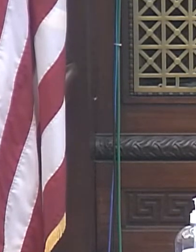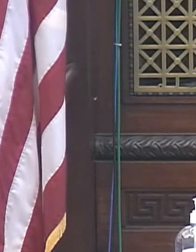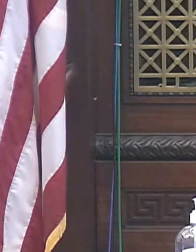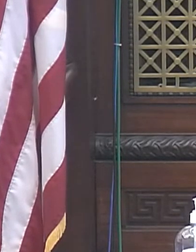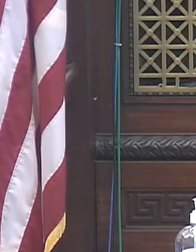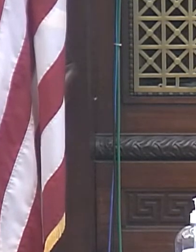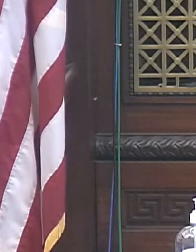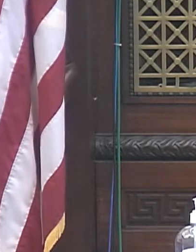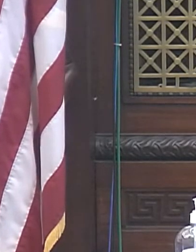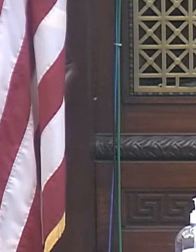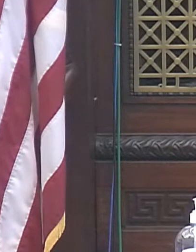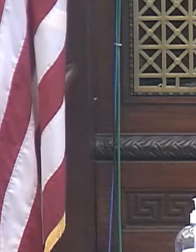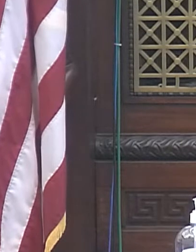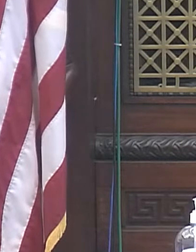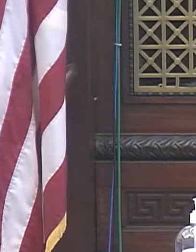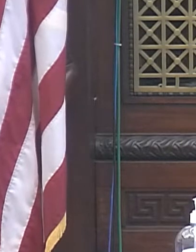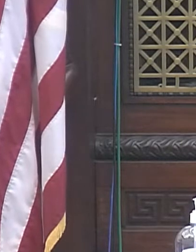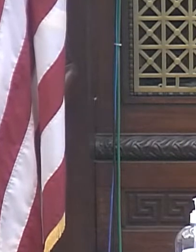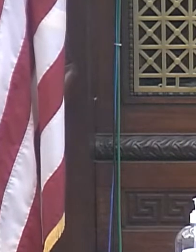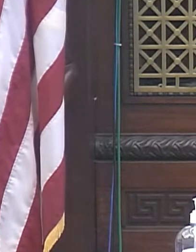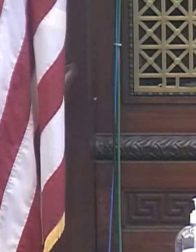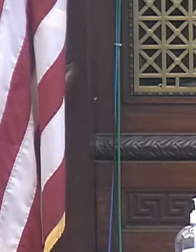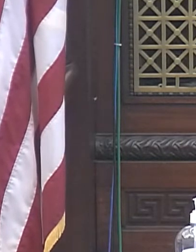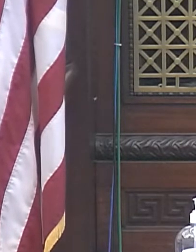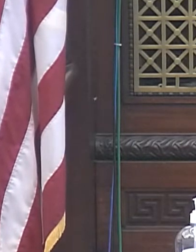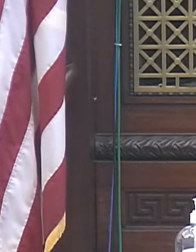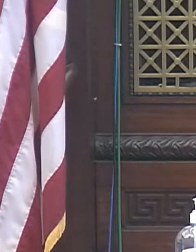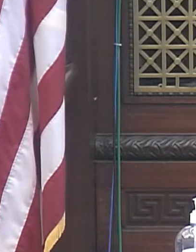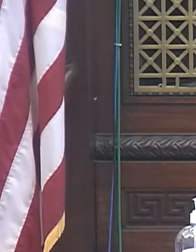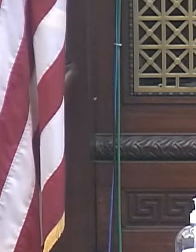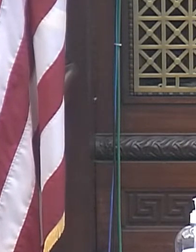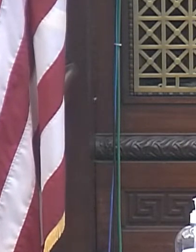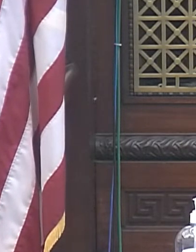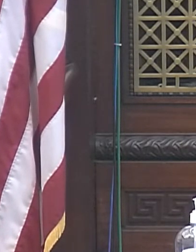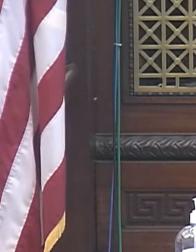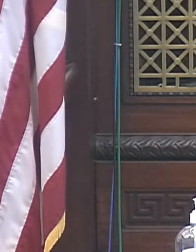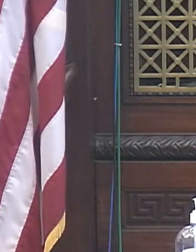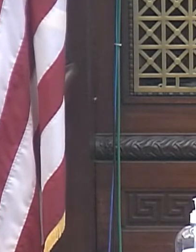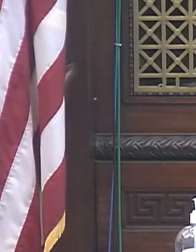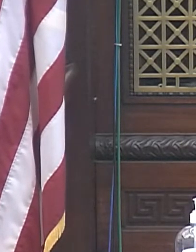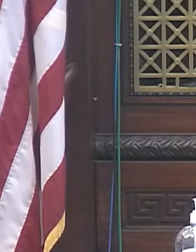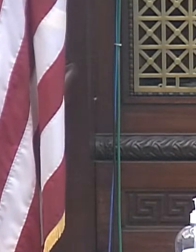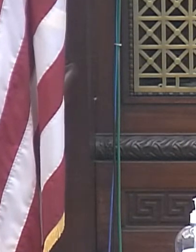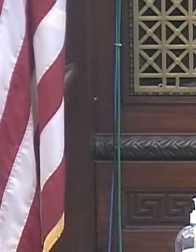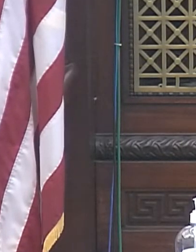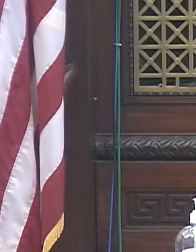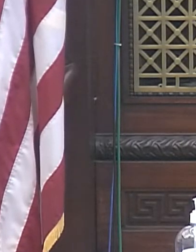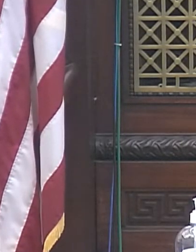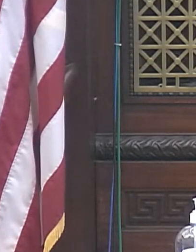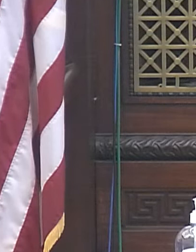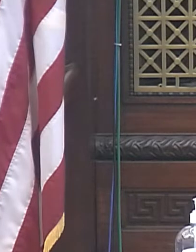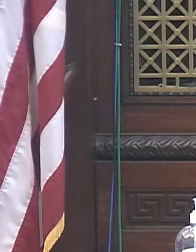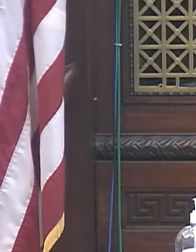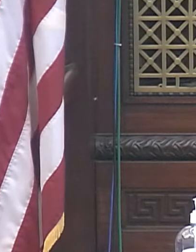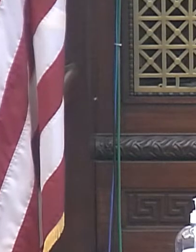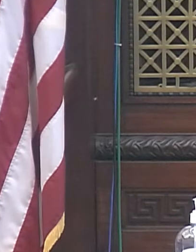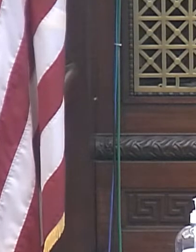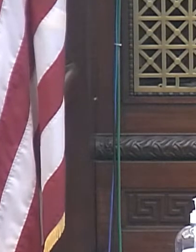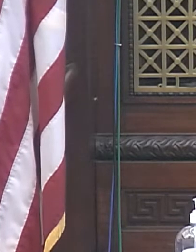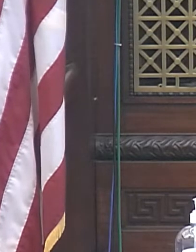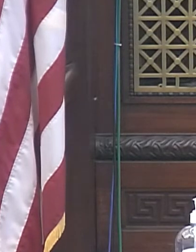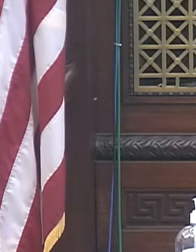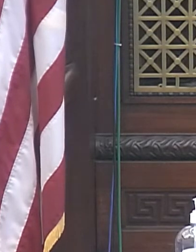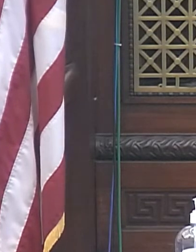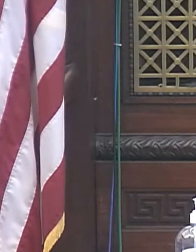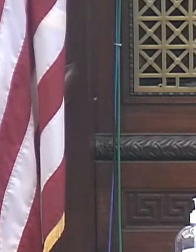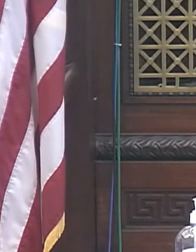personas, como las cárceles y los refugios para las personas sin hogar. Tenemos que reportar 20 nuevos fallecimientos